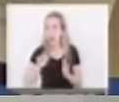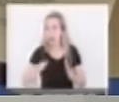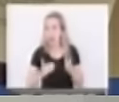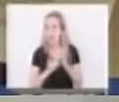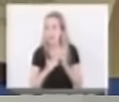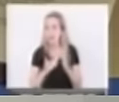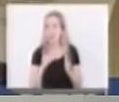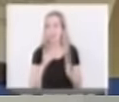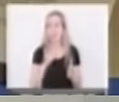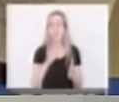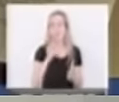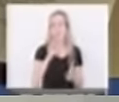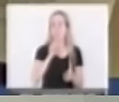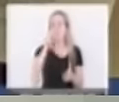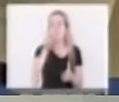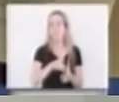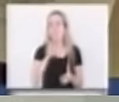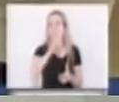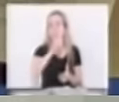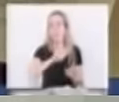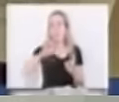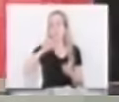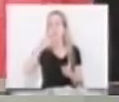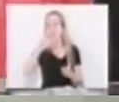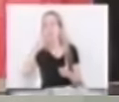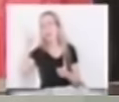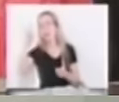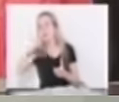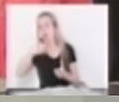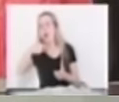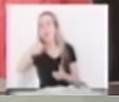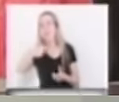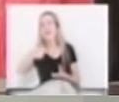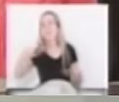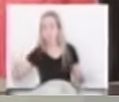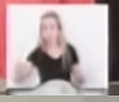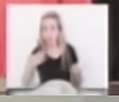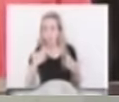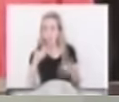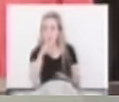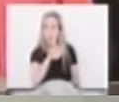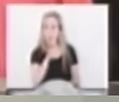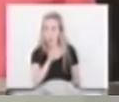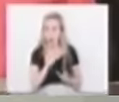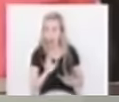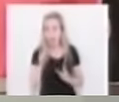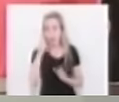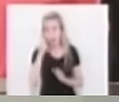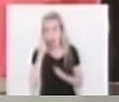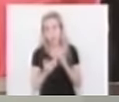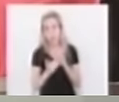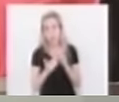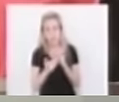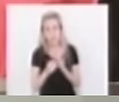rige la oferta y la demanda. ¿Por qué es relativo? Porque cuando vos no tenés otra alternativa que